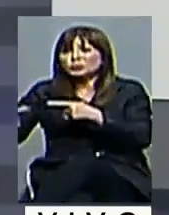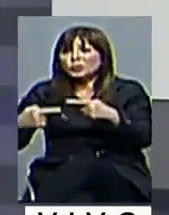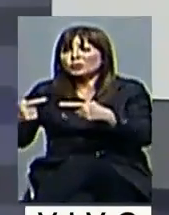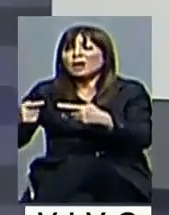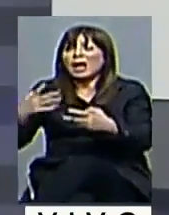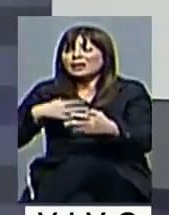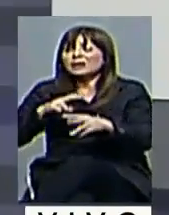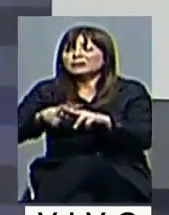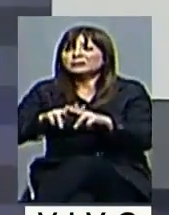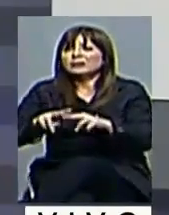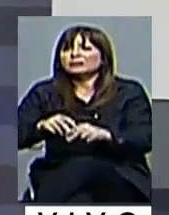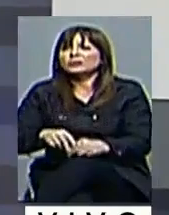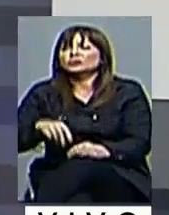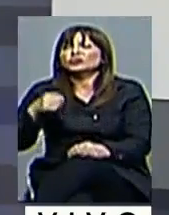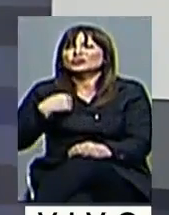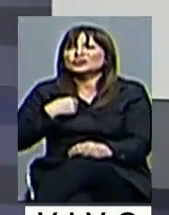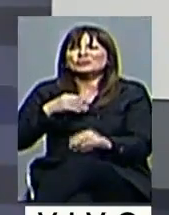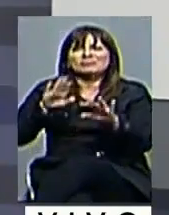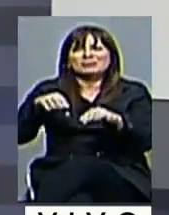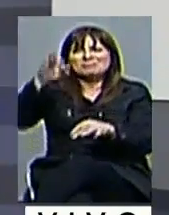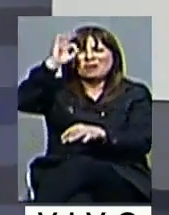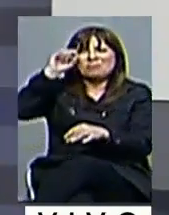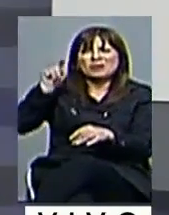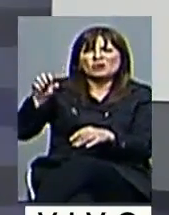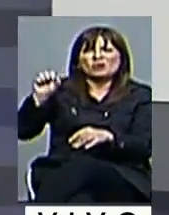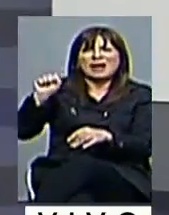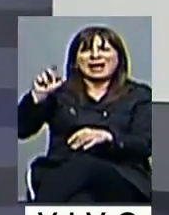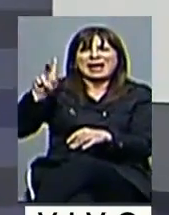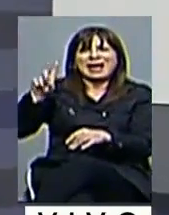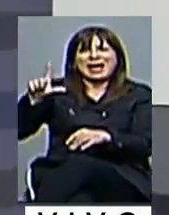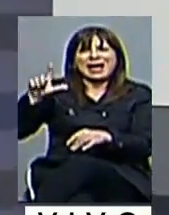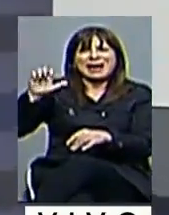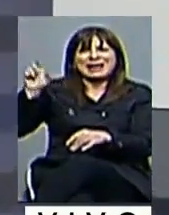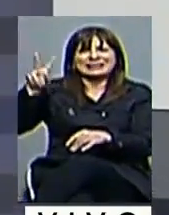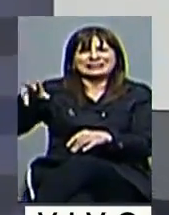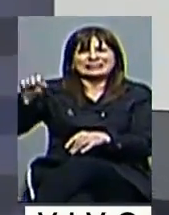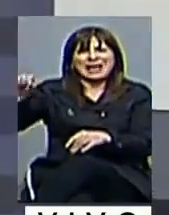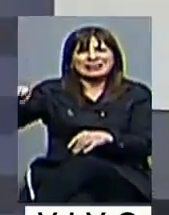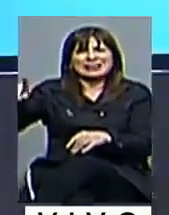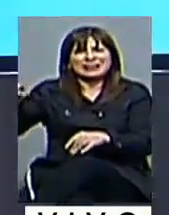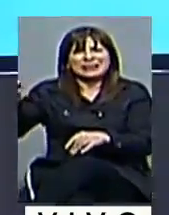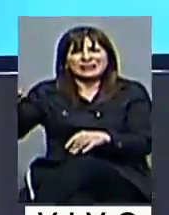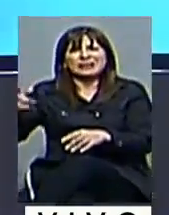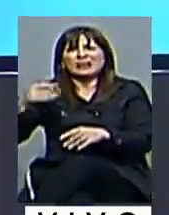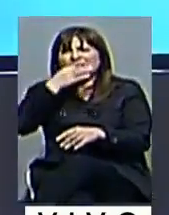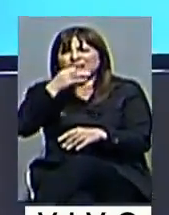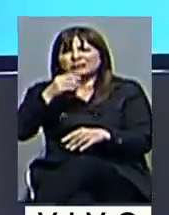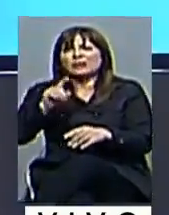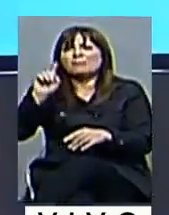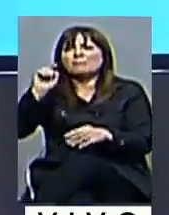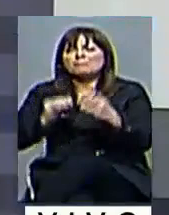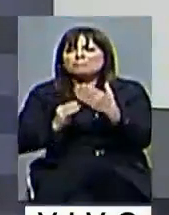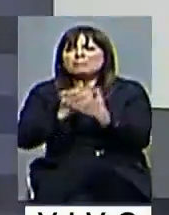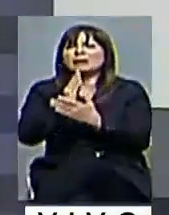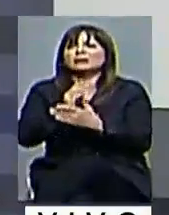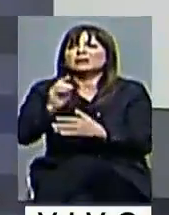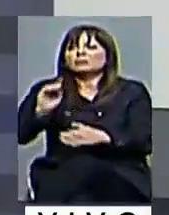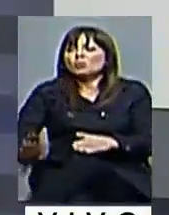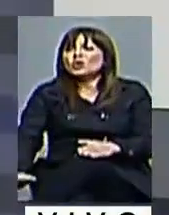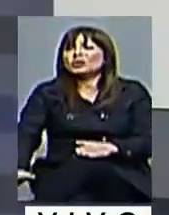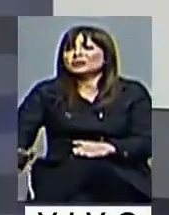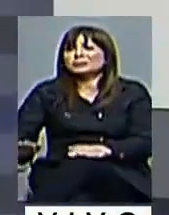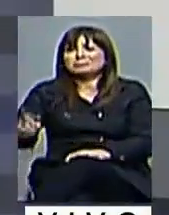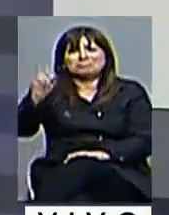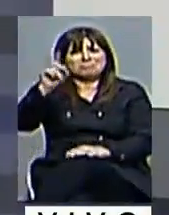darla. Ahora, yo no coincido con Alessandro en el punto que dice hay que partir por el primer piso y respecto al quinto. O sea, yo